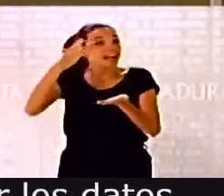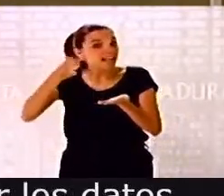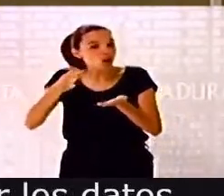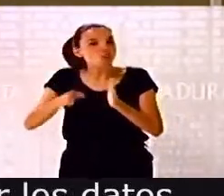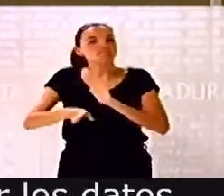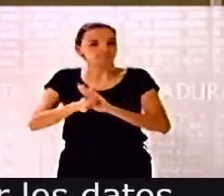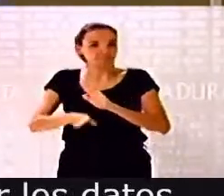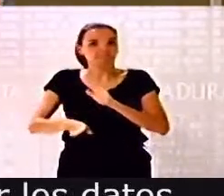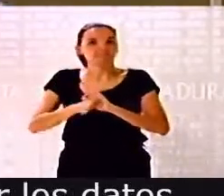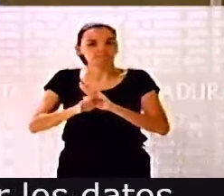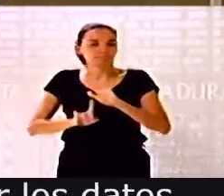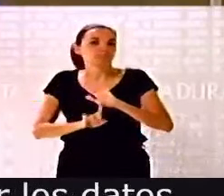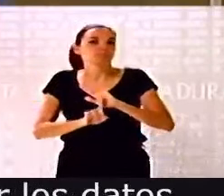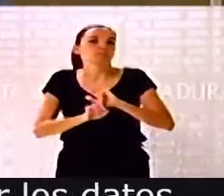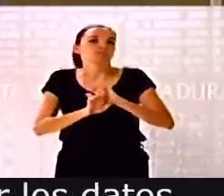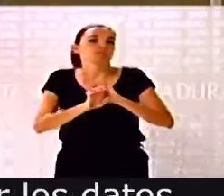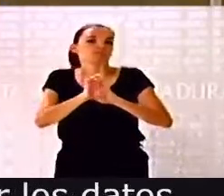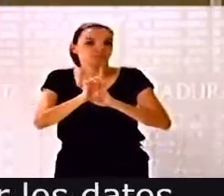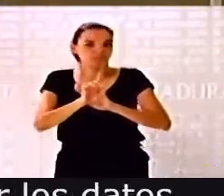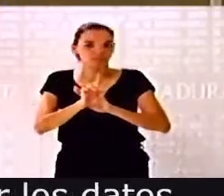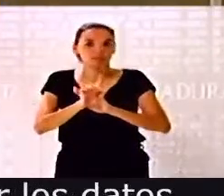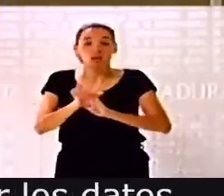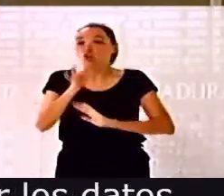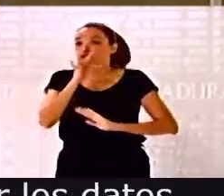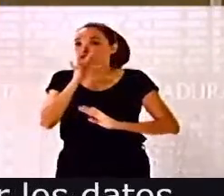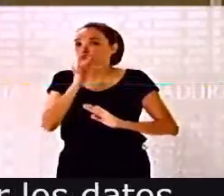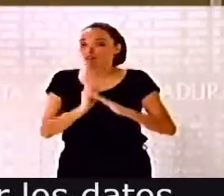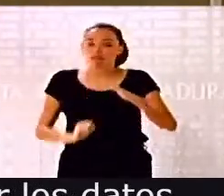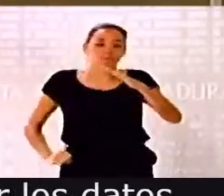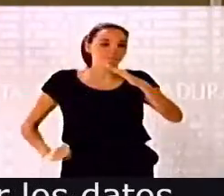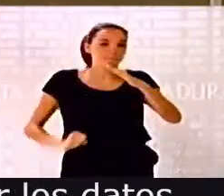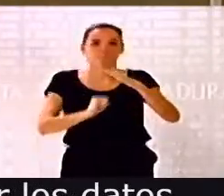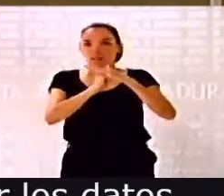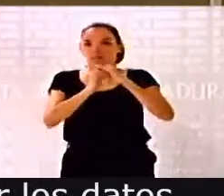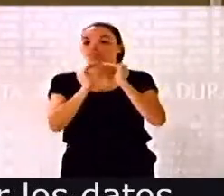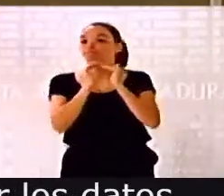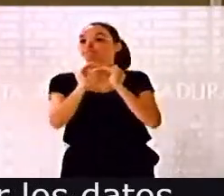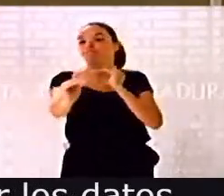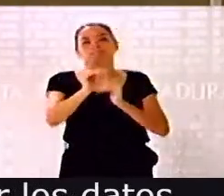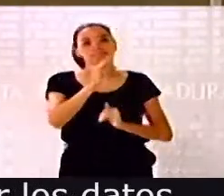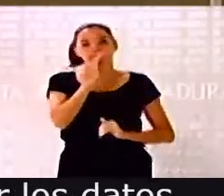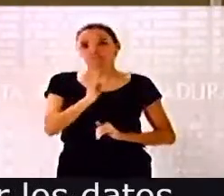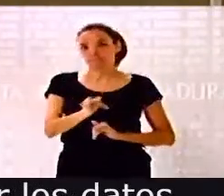estamos alcanzando el pico, pero todavía no hemos sido capaces de estabilizar